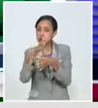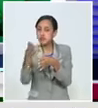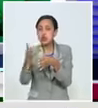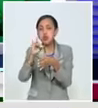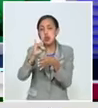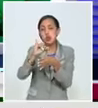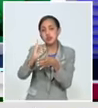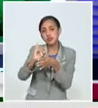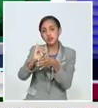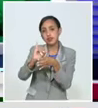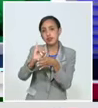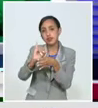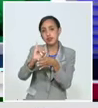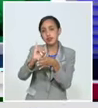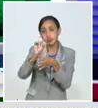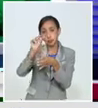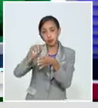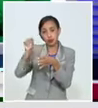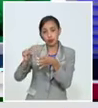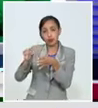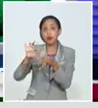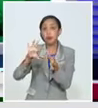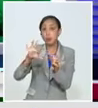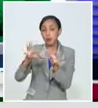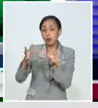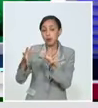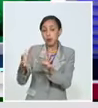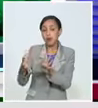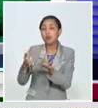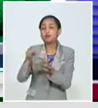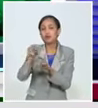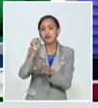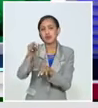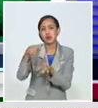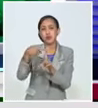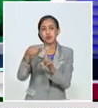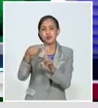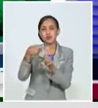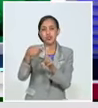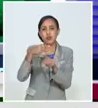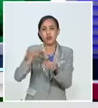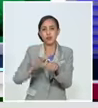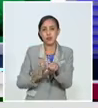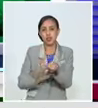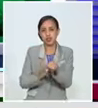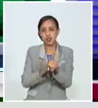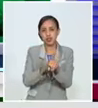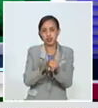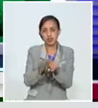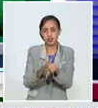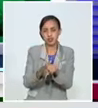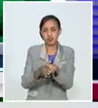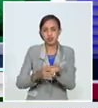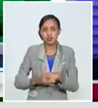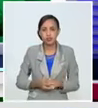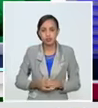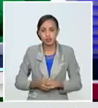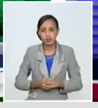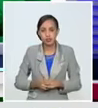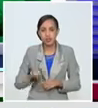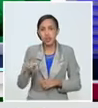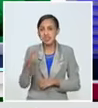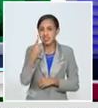96, pues resultan positivos a la COVID. Habla de la